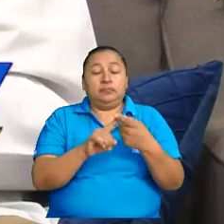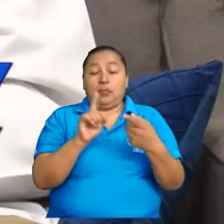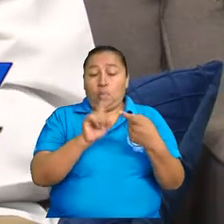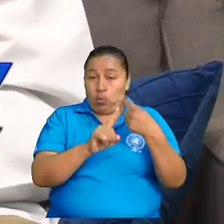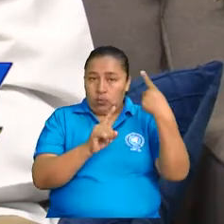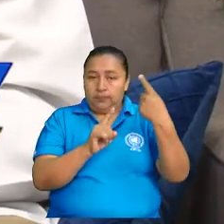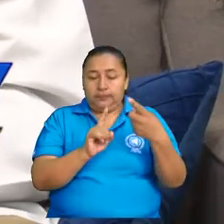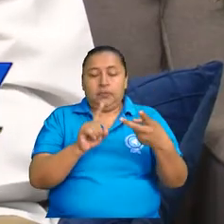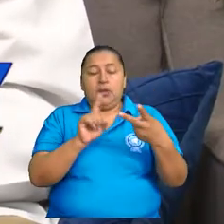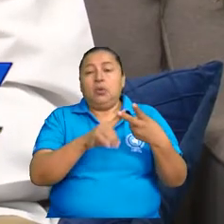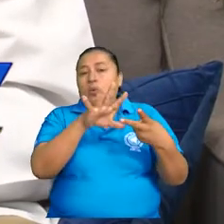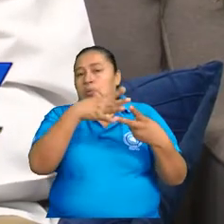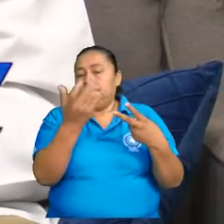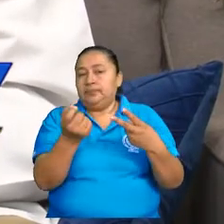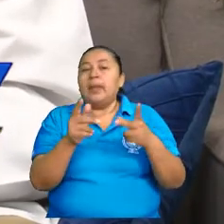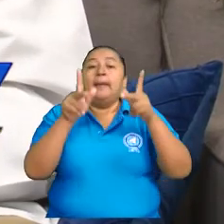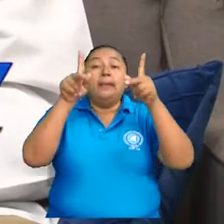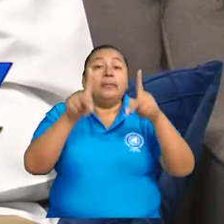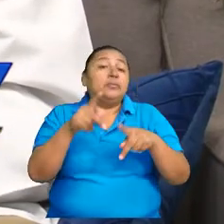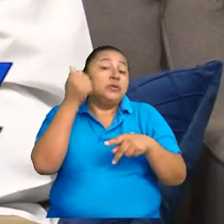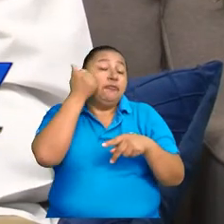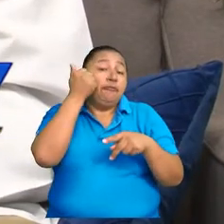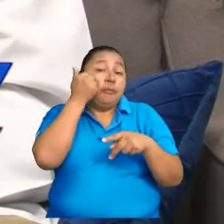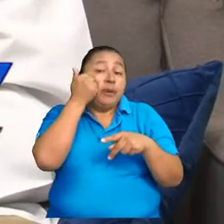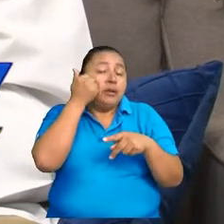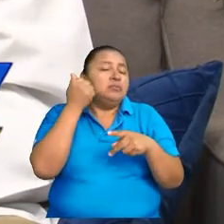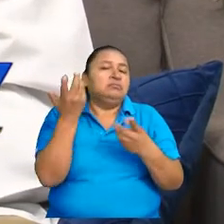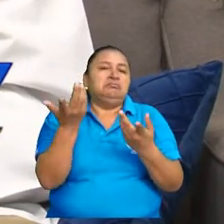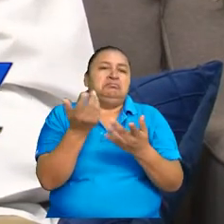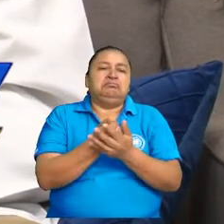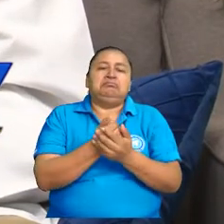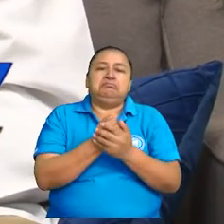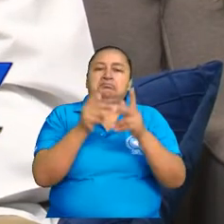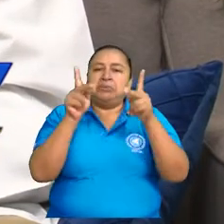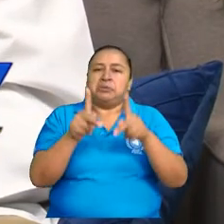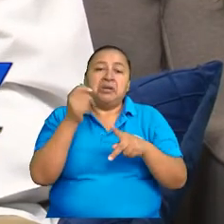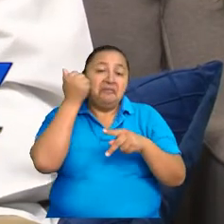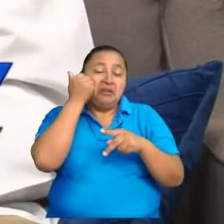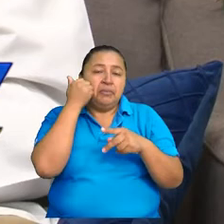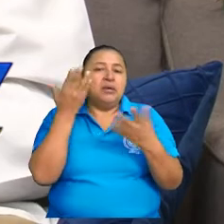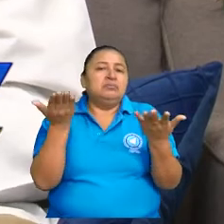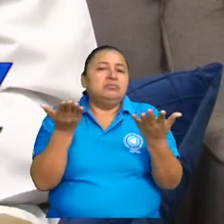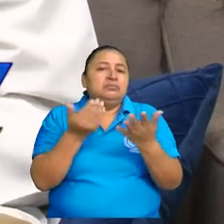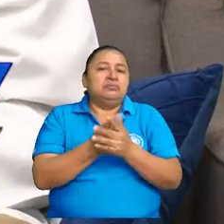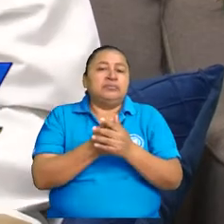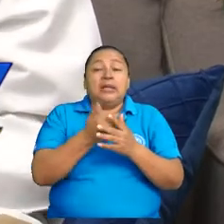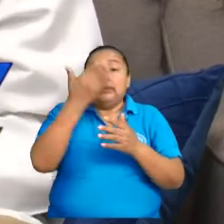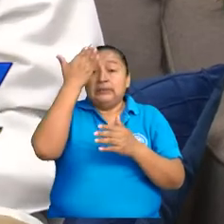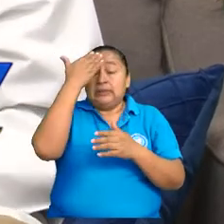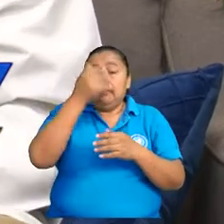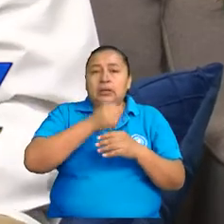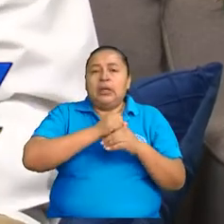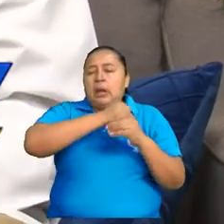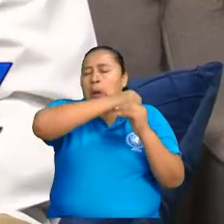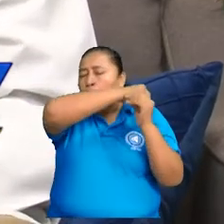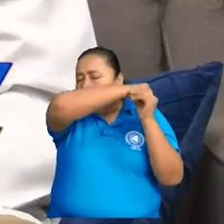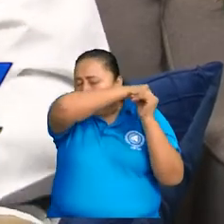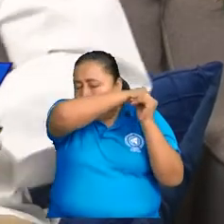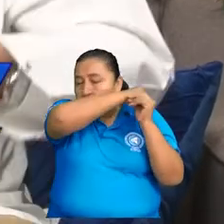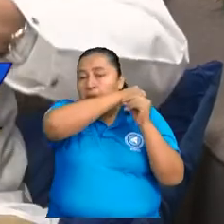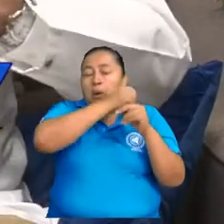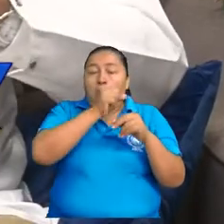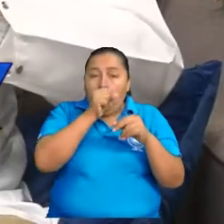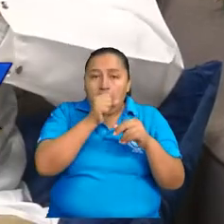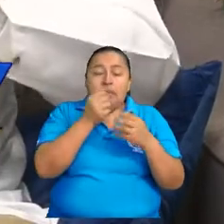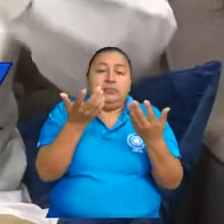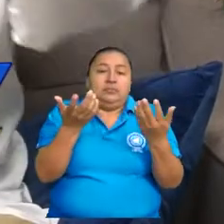persona que está enferma, lo primero que tiene que la persona enferma, ¿verdad?, saber estornudar y toser. Porque